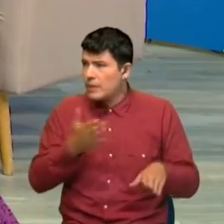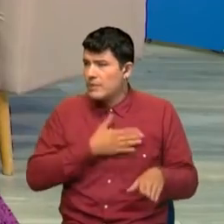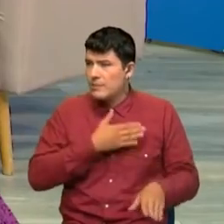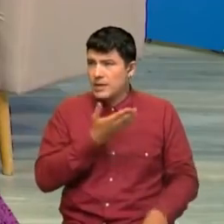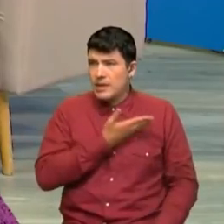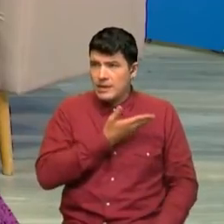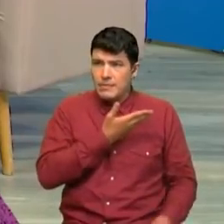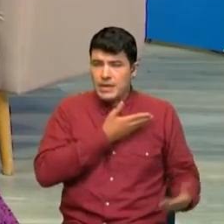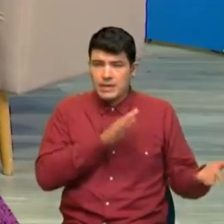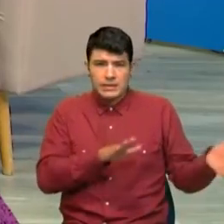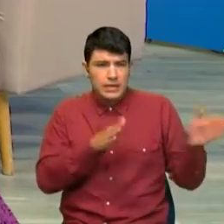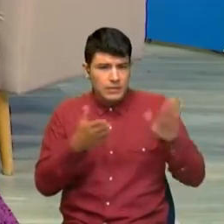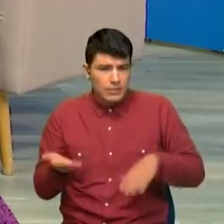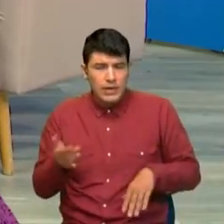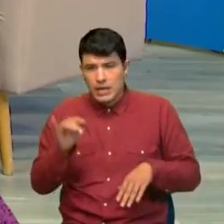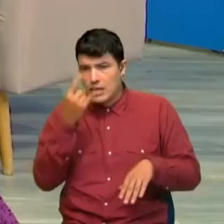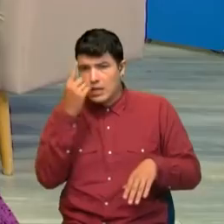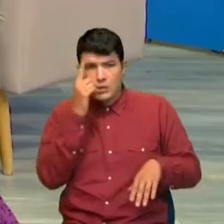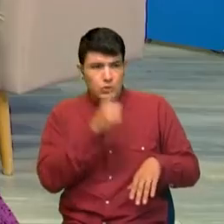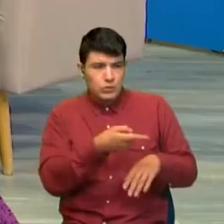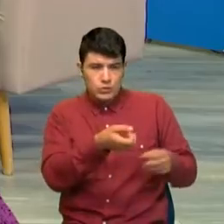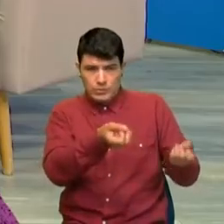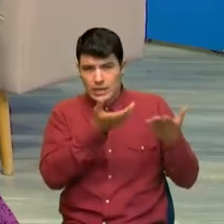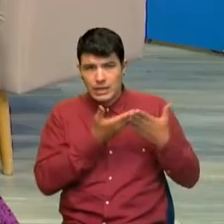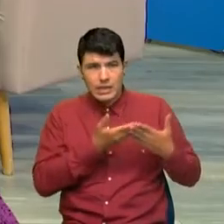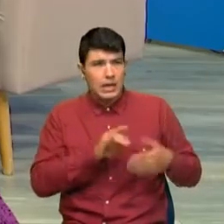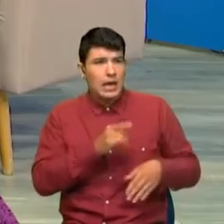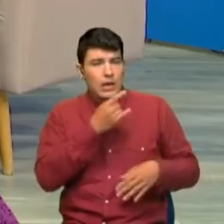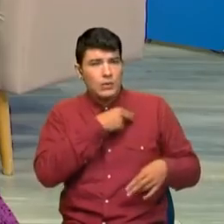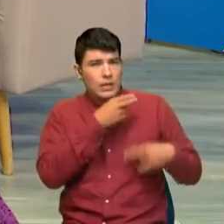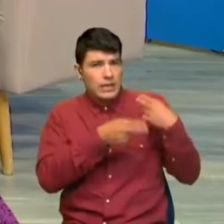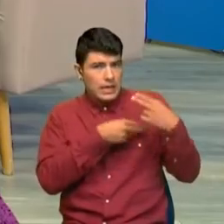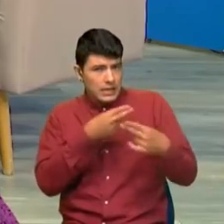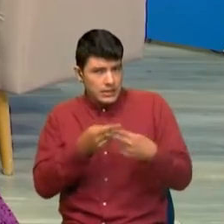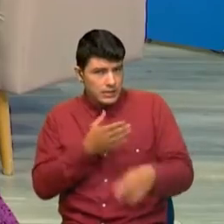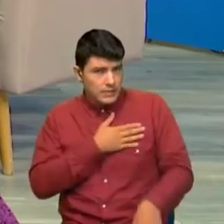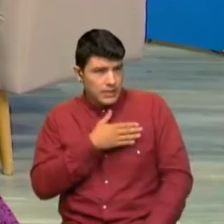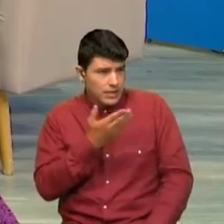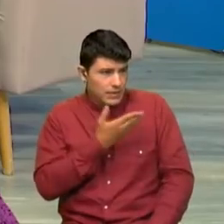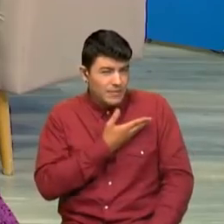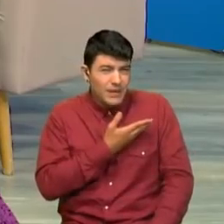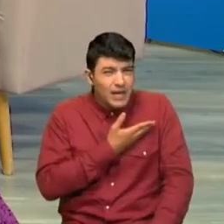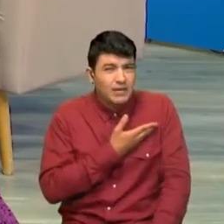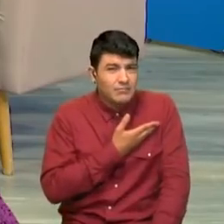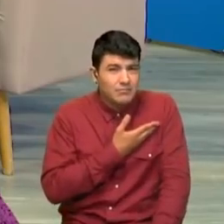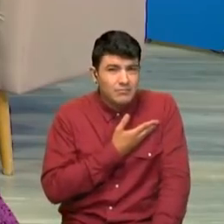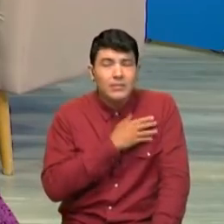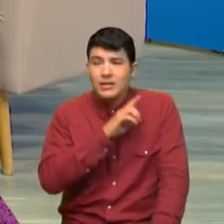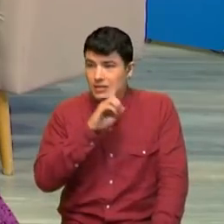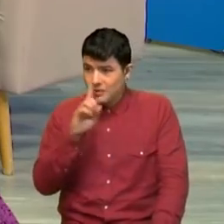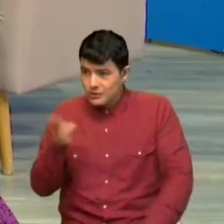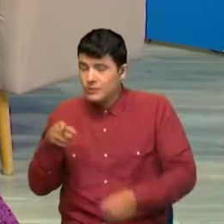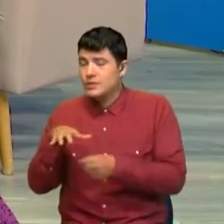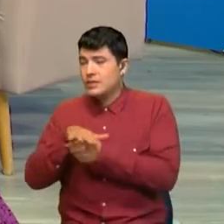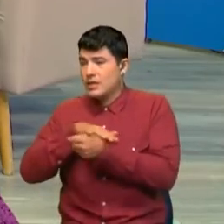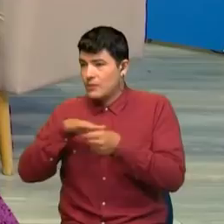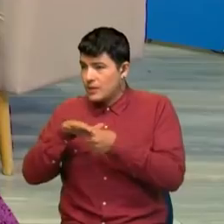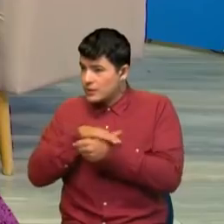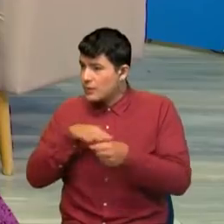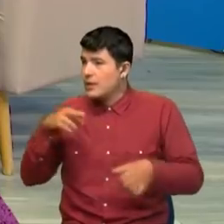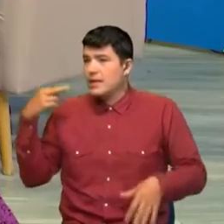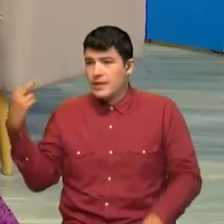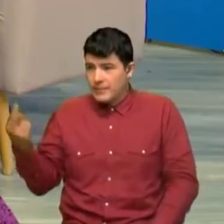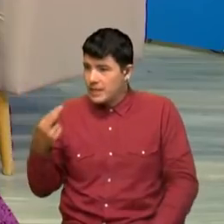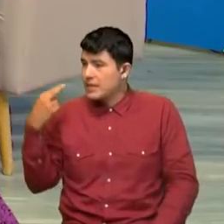fallecer, para que me quede algo de la herencia de mi mamá o no. situación que se presenta muy